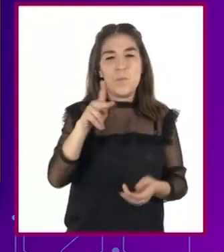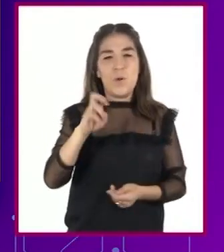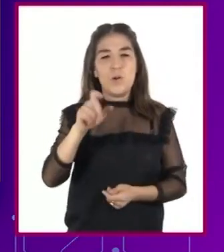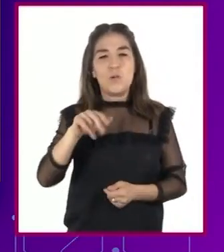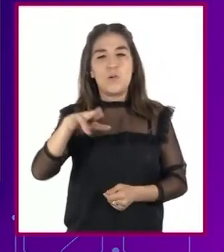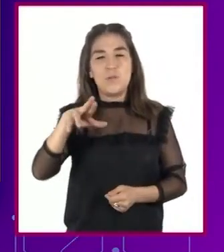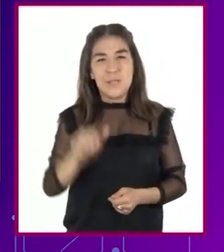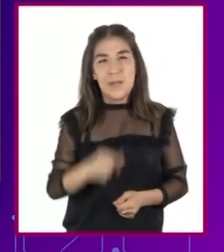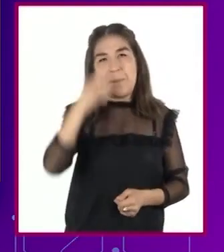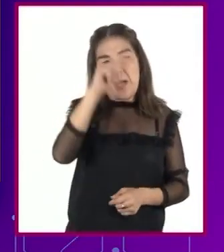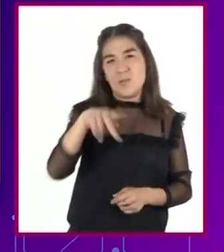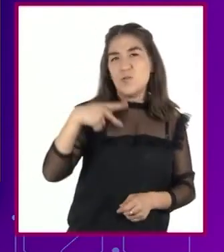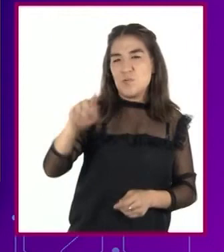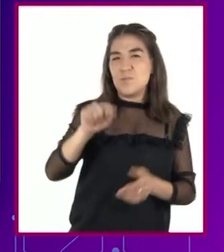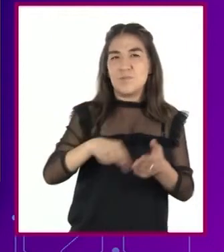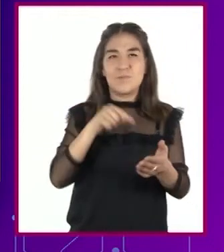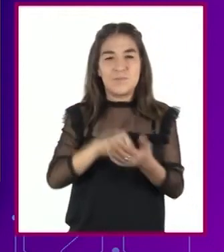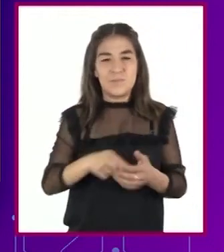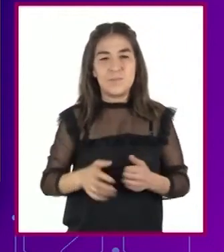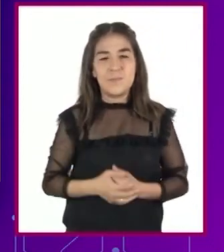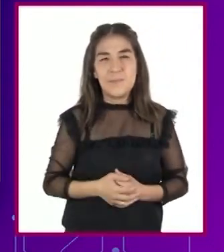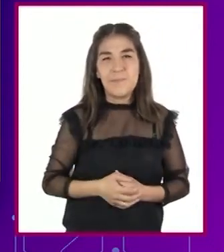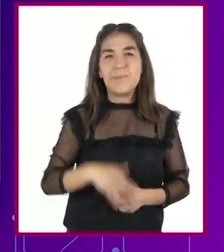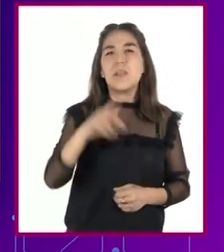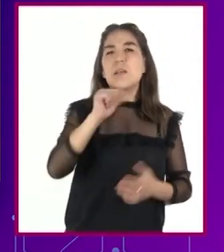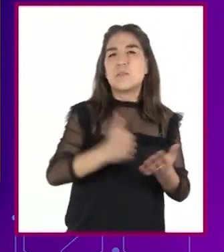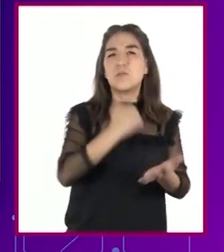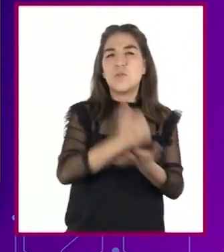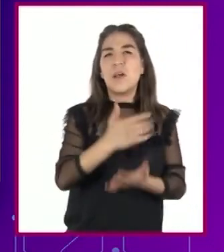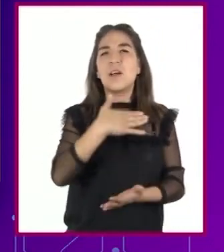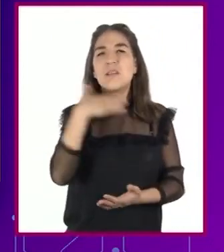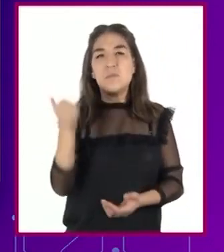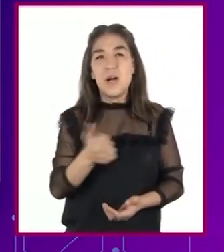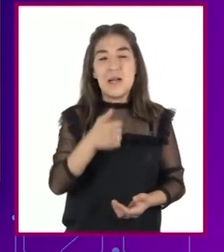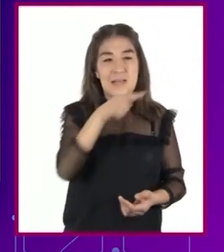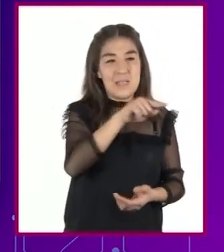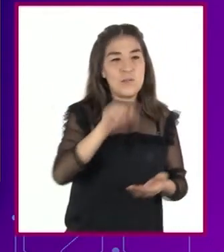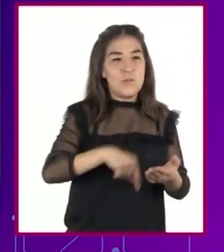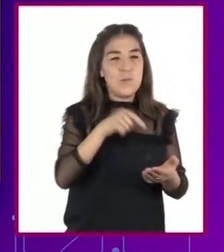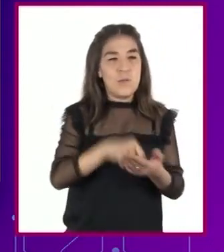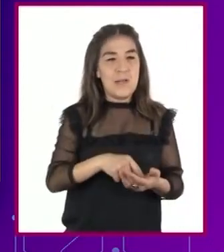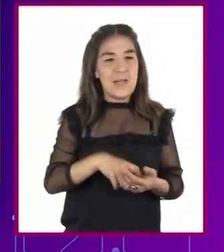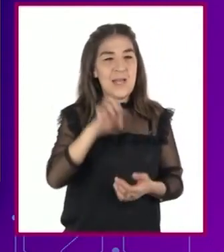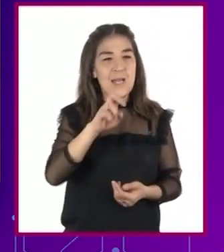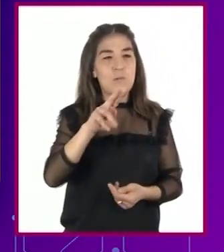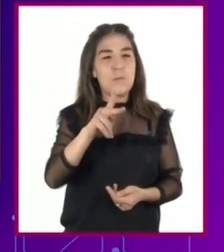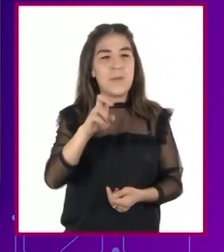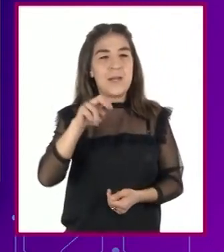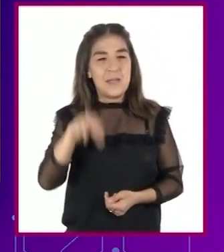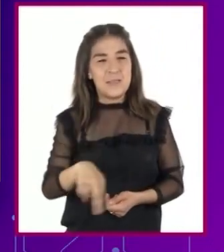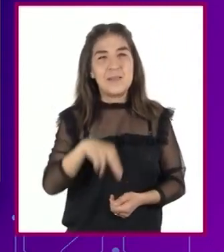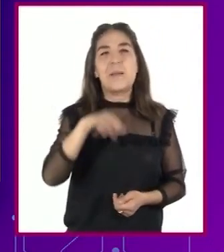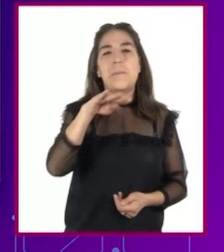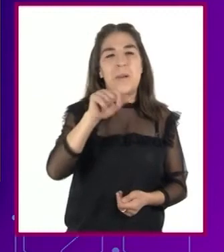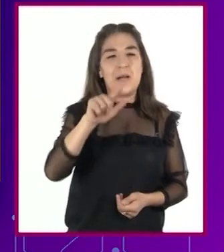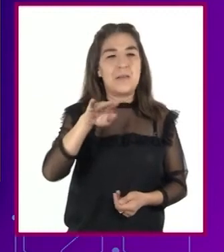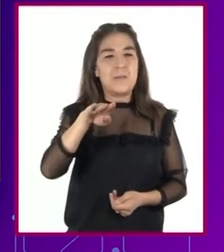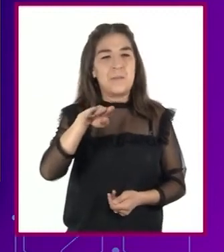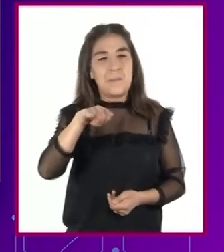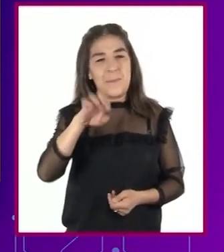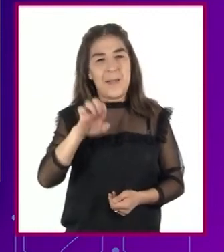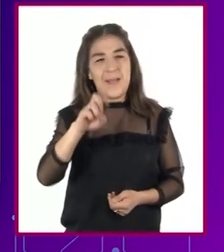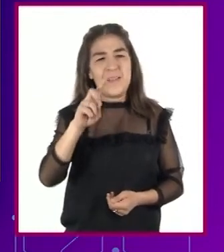Alta Shailisa. Las ciudades alemanas de Eupen y Malmedy pasaron al dominio